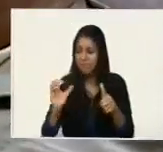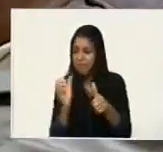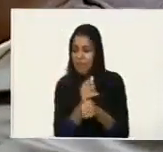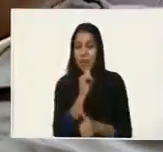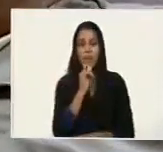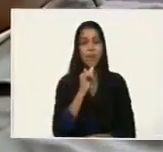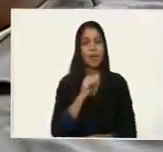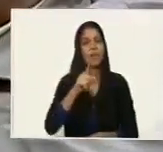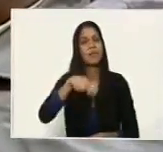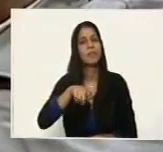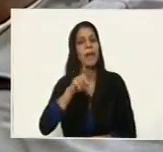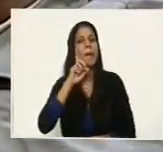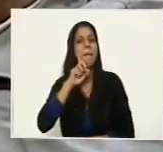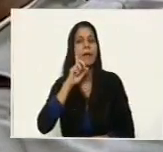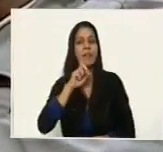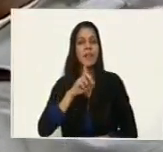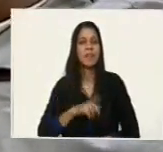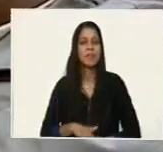mentira.